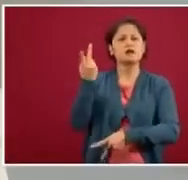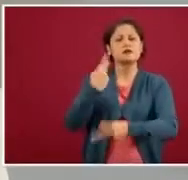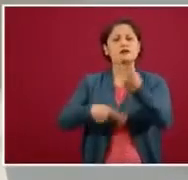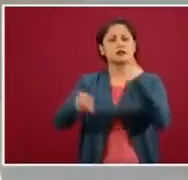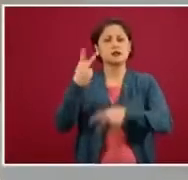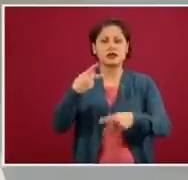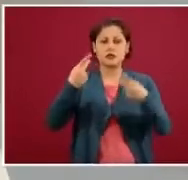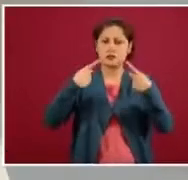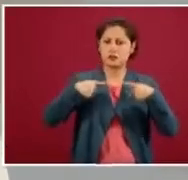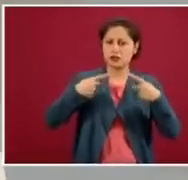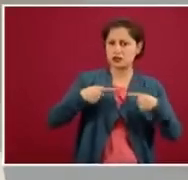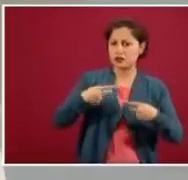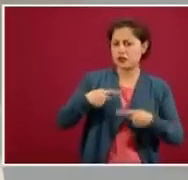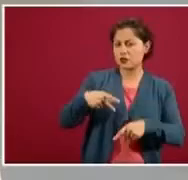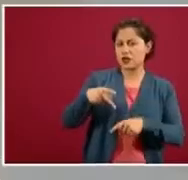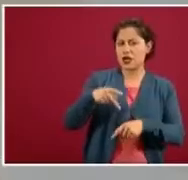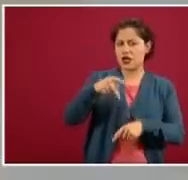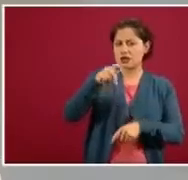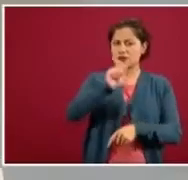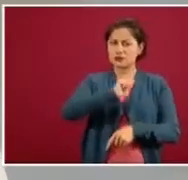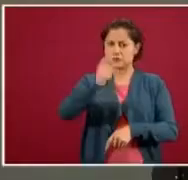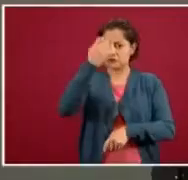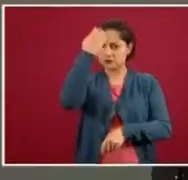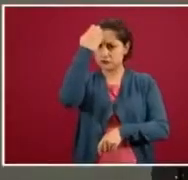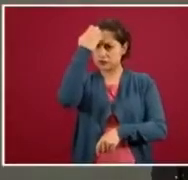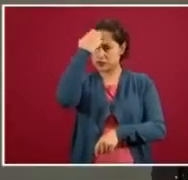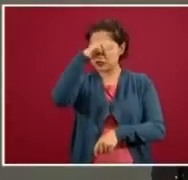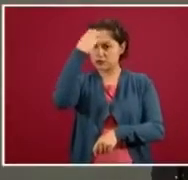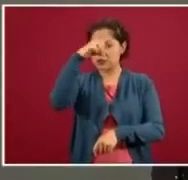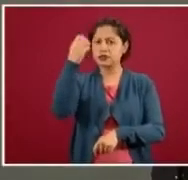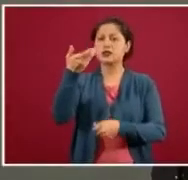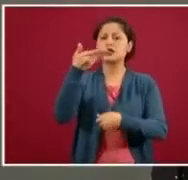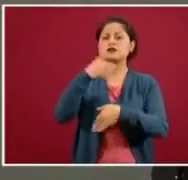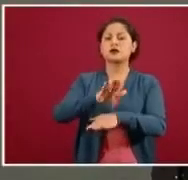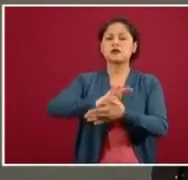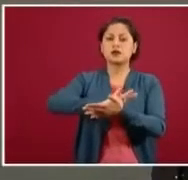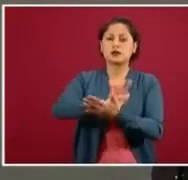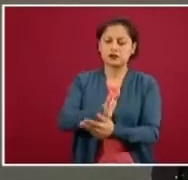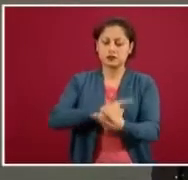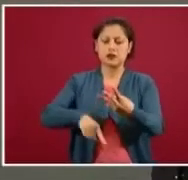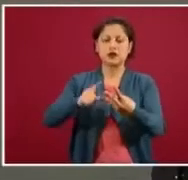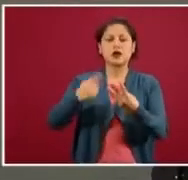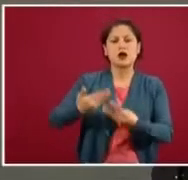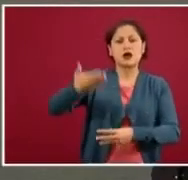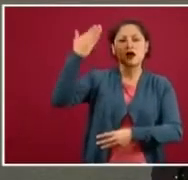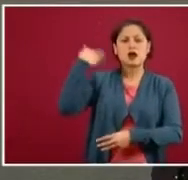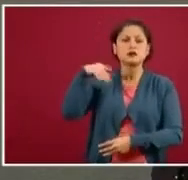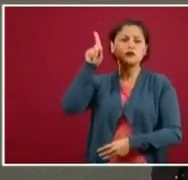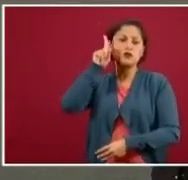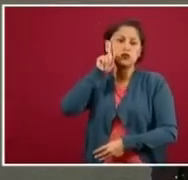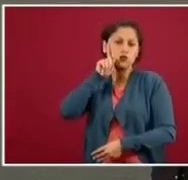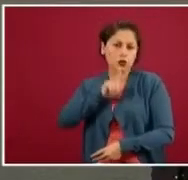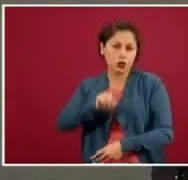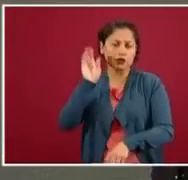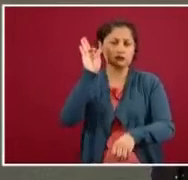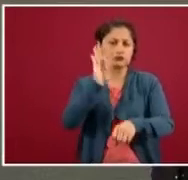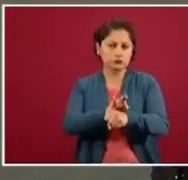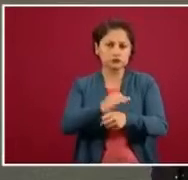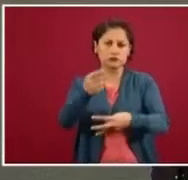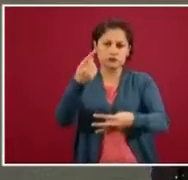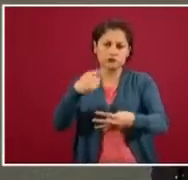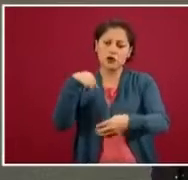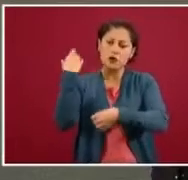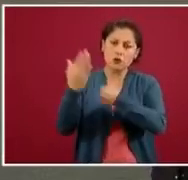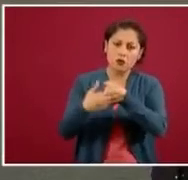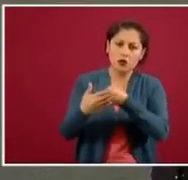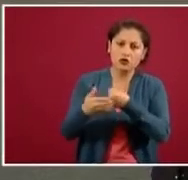en discriminación, ha venido las especialistas en mujeres, próximamente vamos a hablar de juventudes, vamos a traer todos los distintos